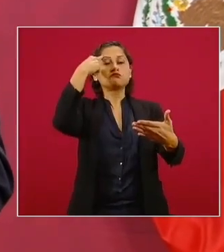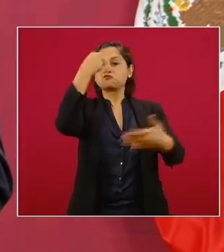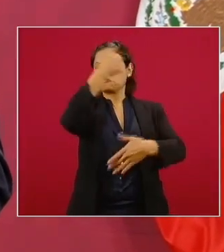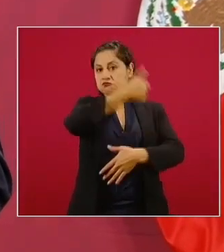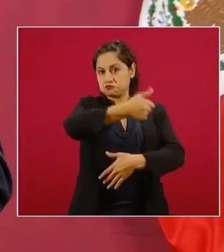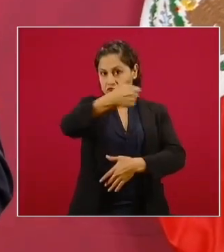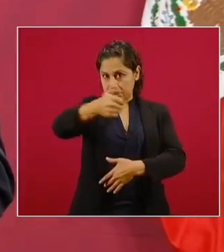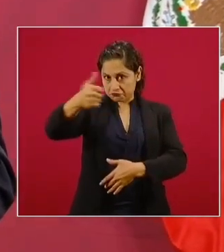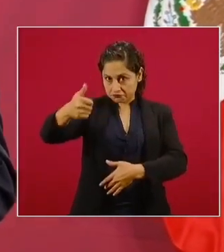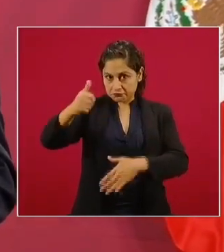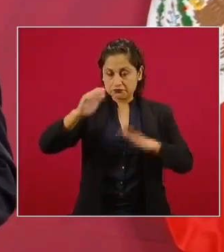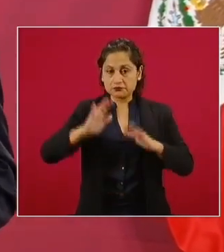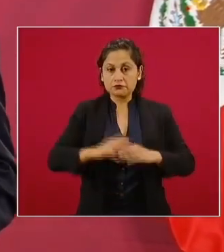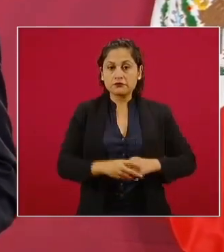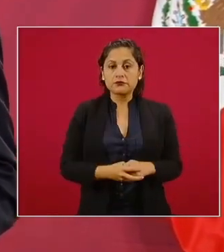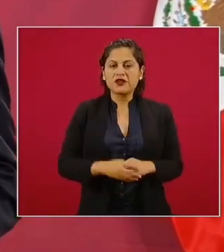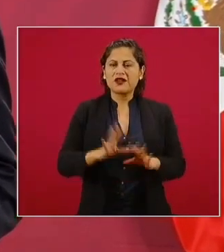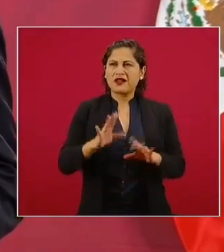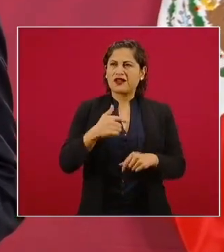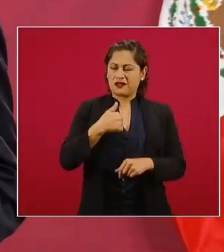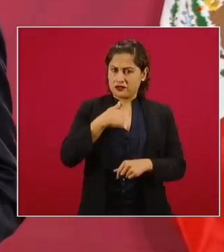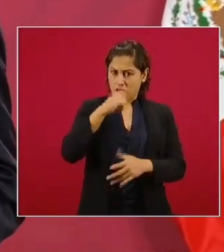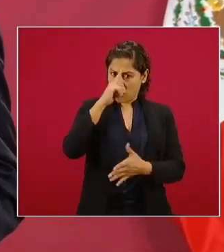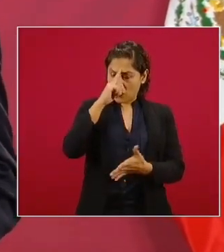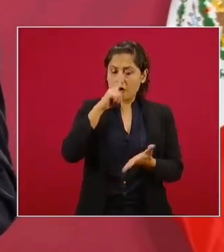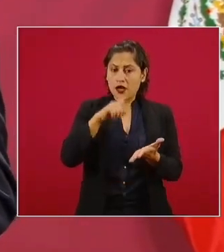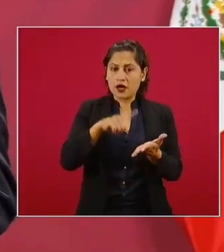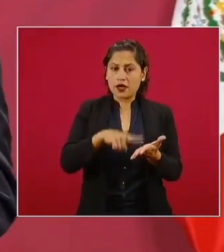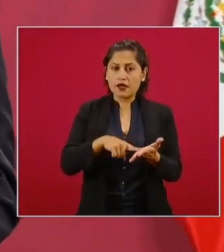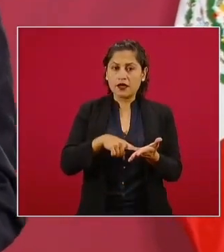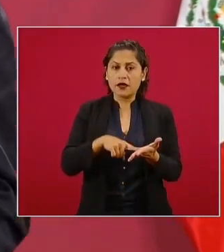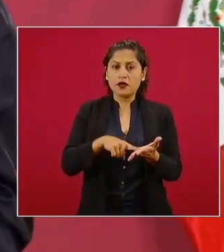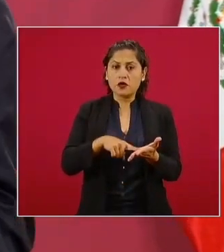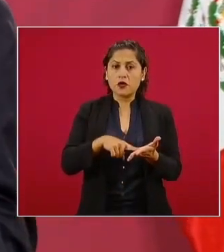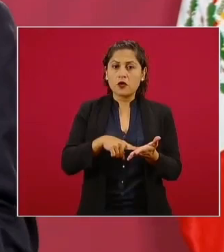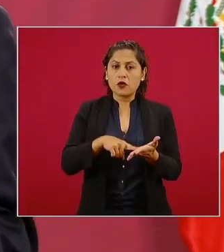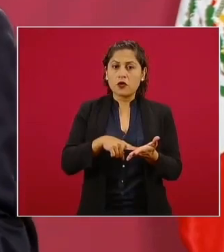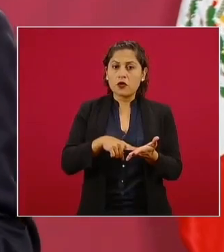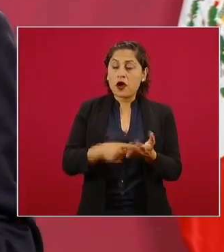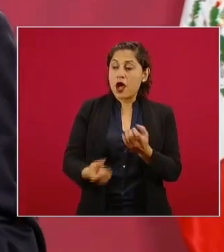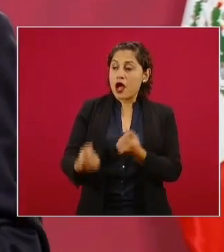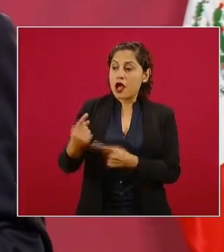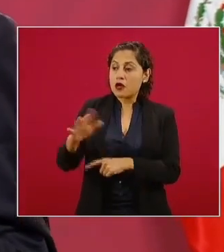Según entiendo, los que están porque se haga la investigación